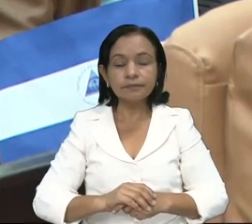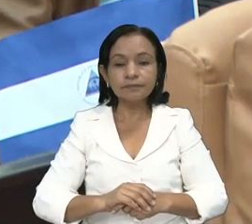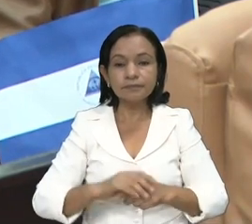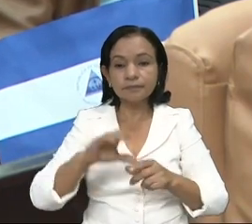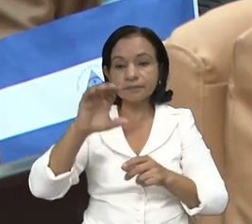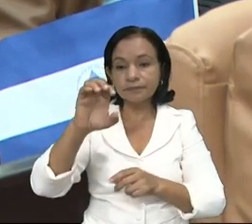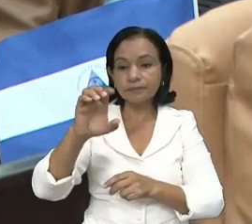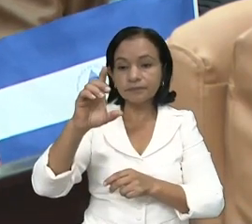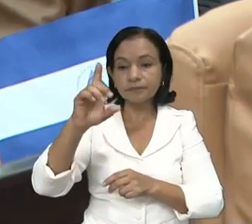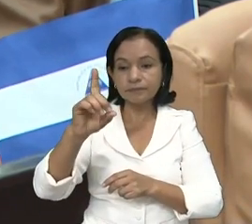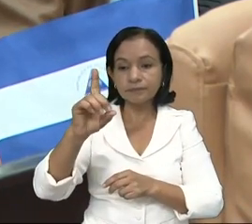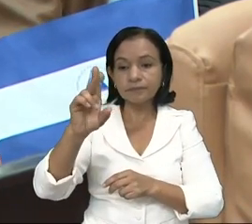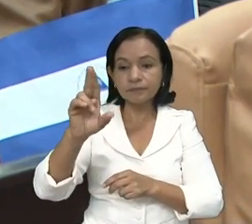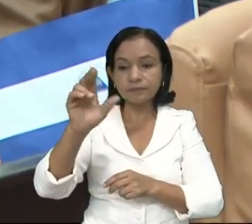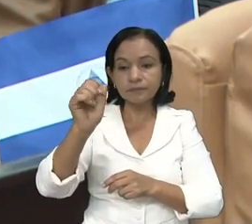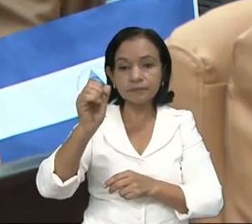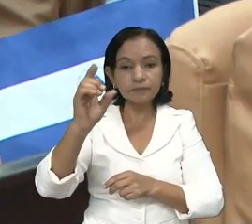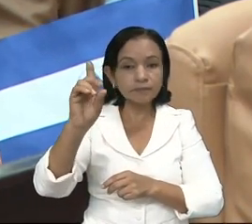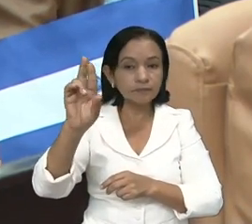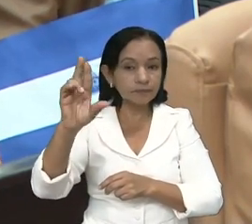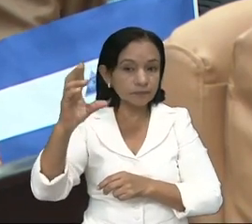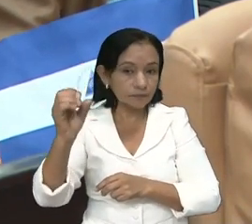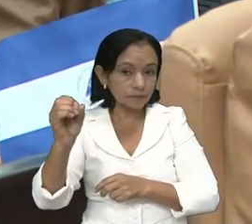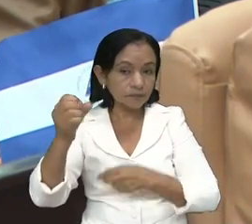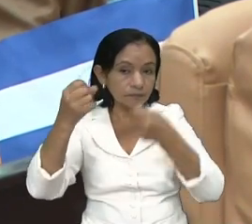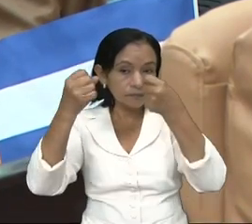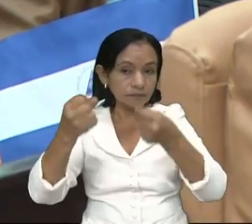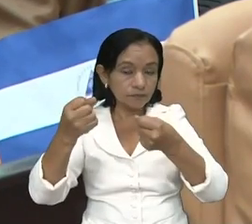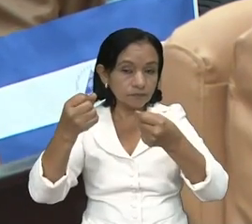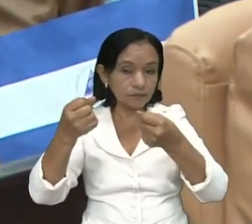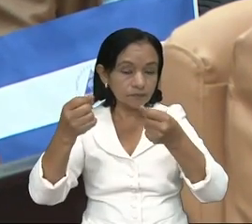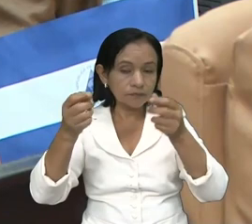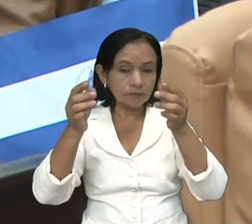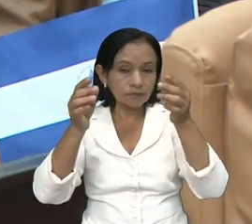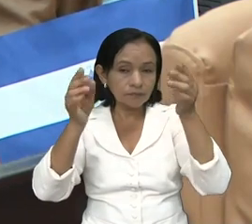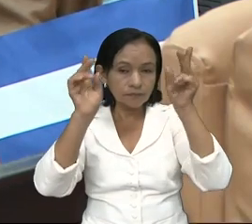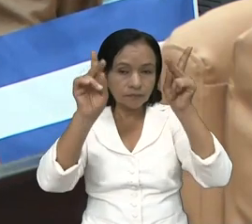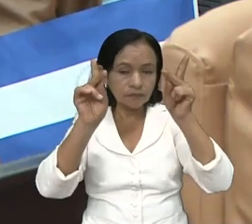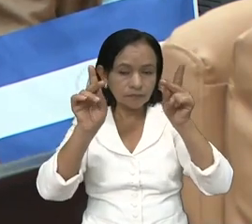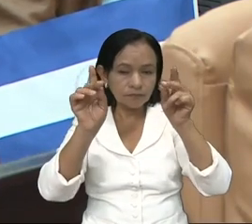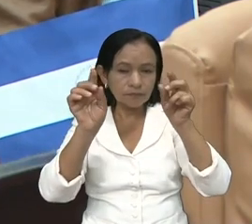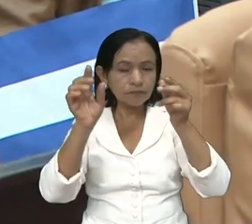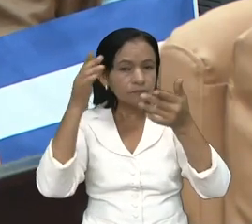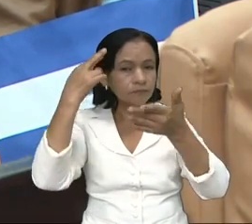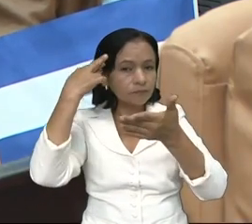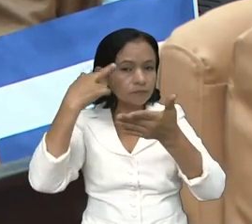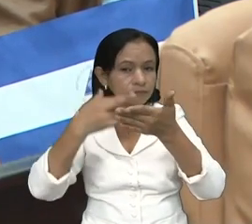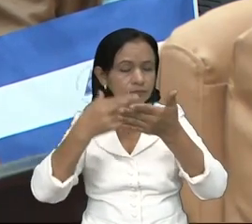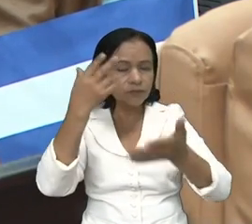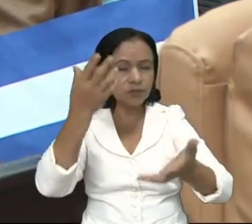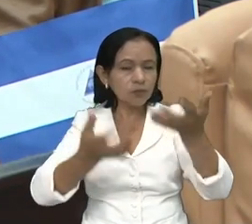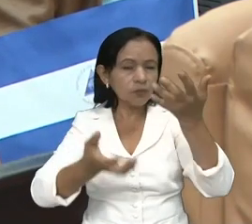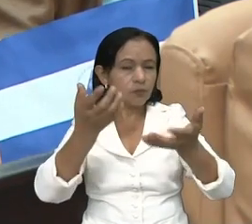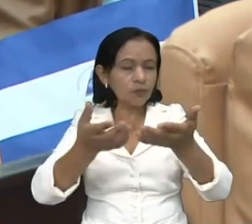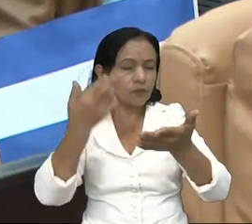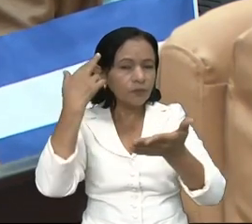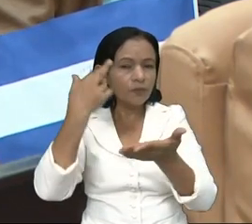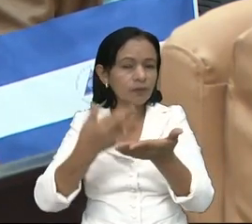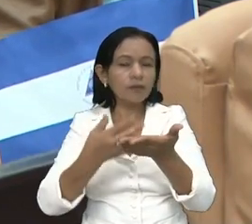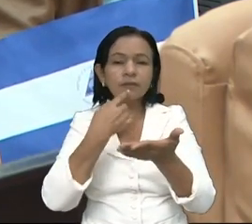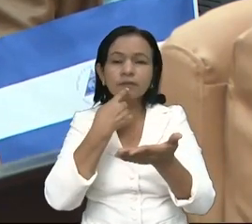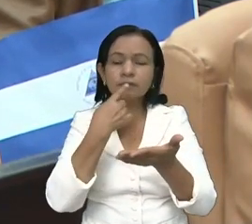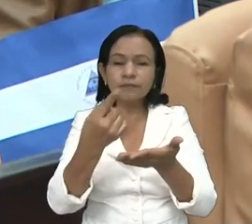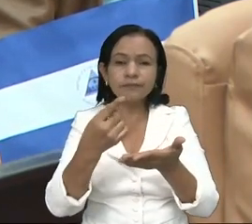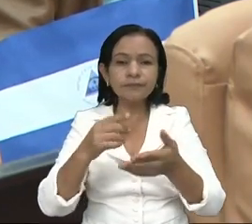Eduardo Galeano escribe un retazo en memoria del fuego que dice